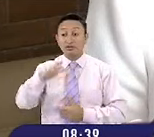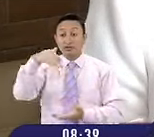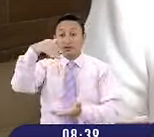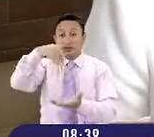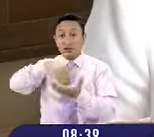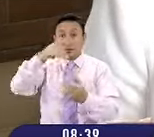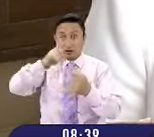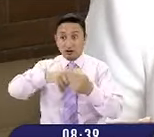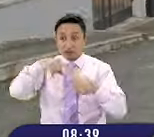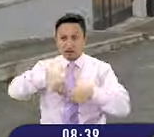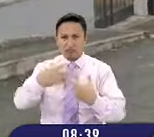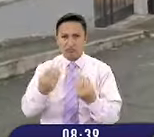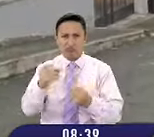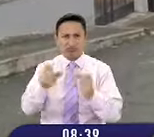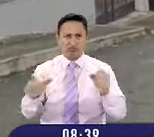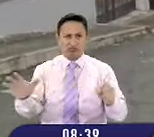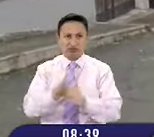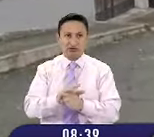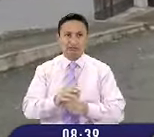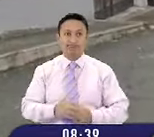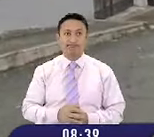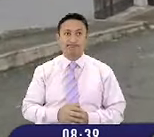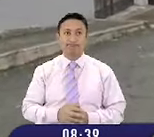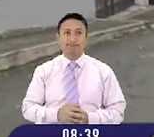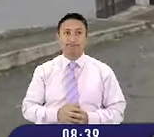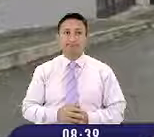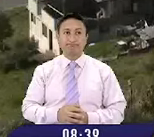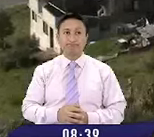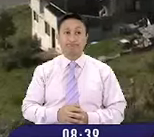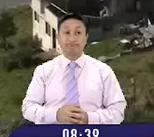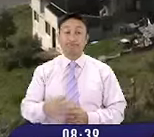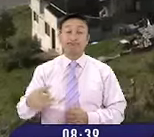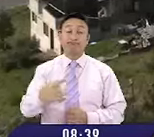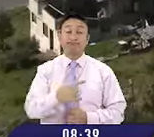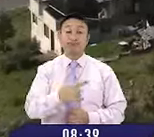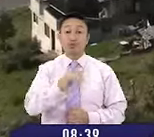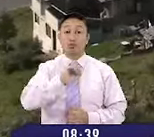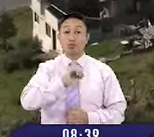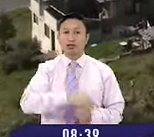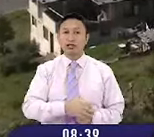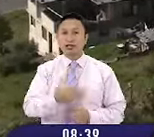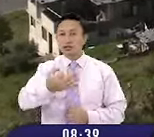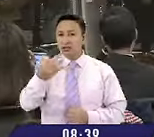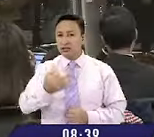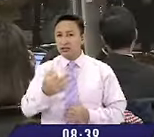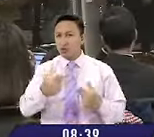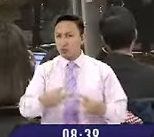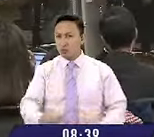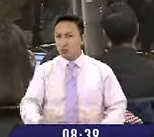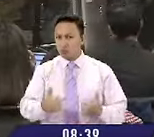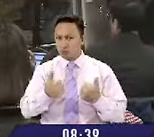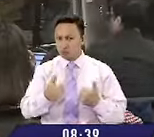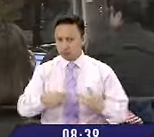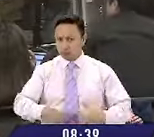super poblado sostiene que más allá de crecer en altura también se debe garantizar el buen vivir en Quito informó Adriana